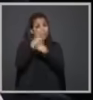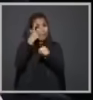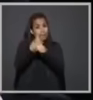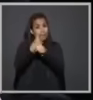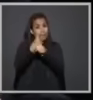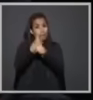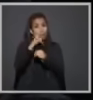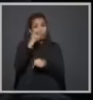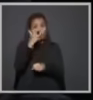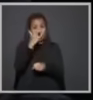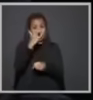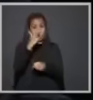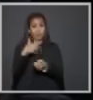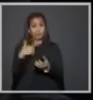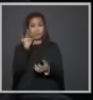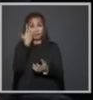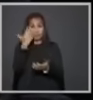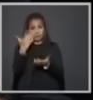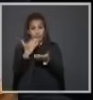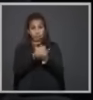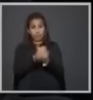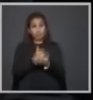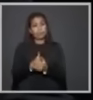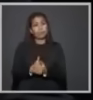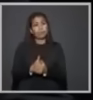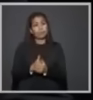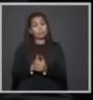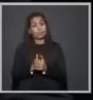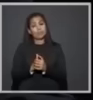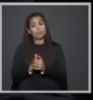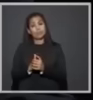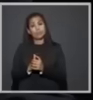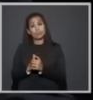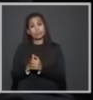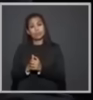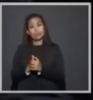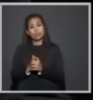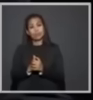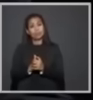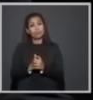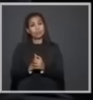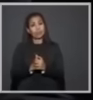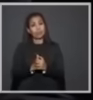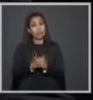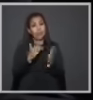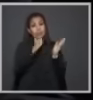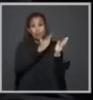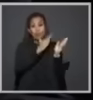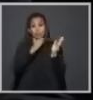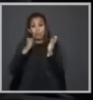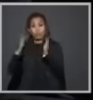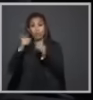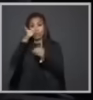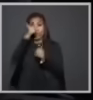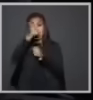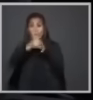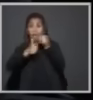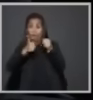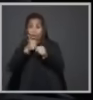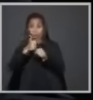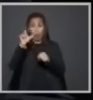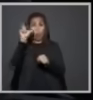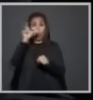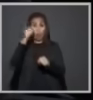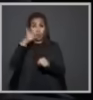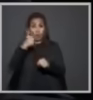julio y en todo el tiempo que sea presidente electo,